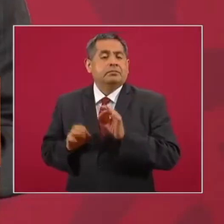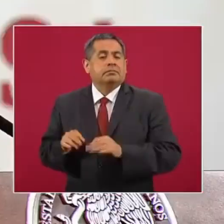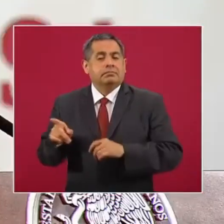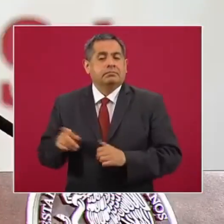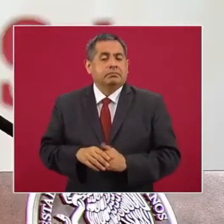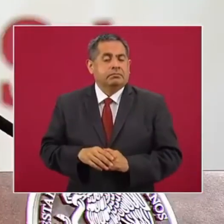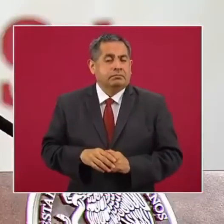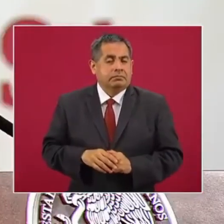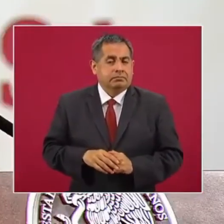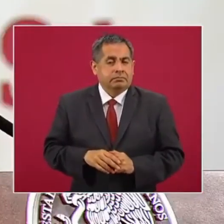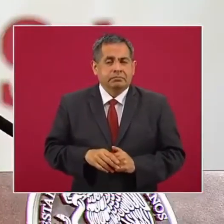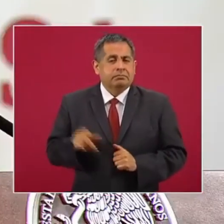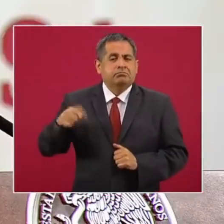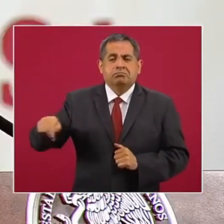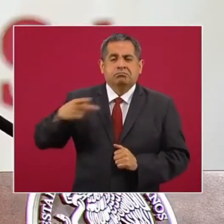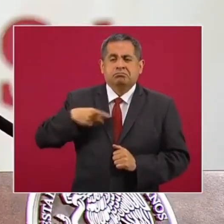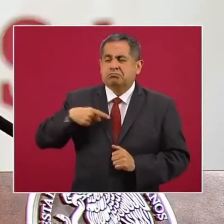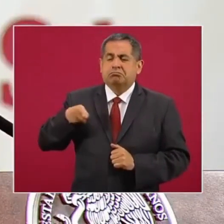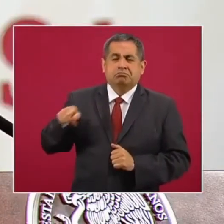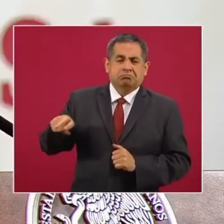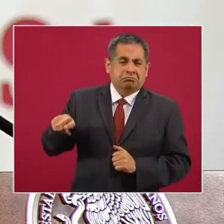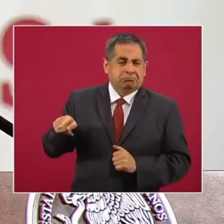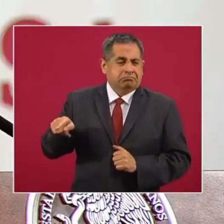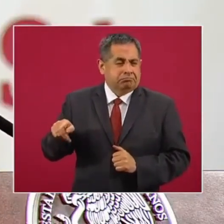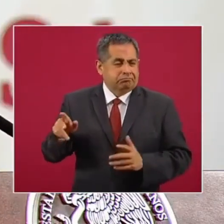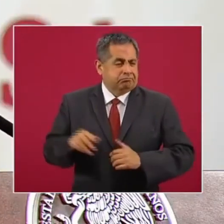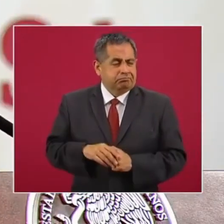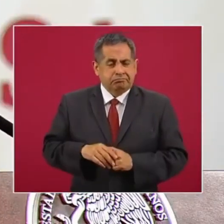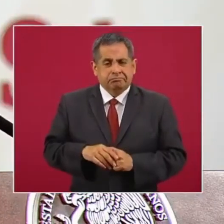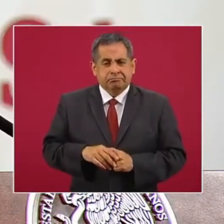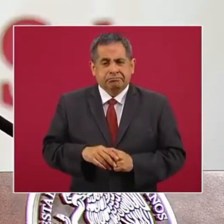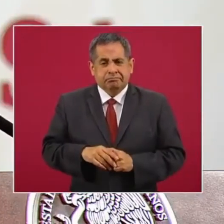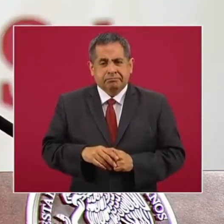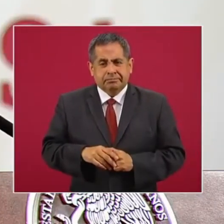sí, es una gente muy